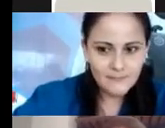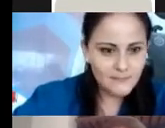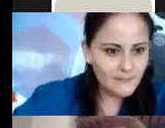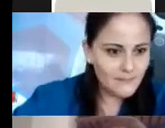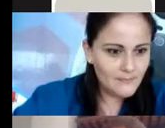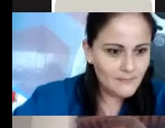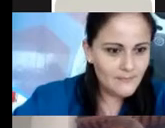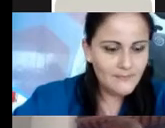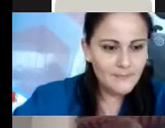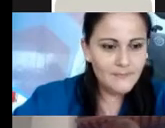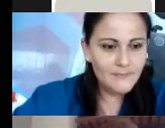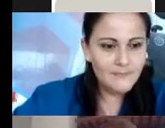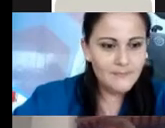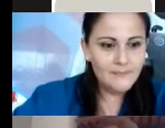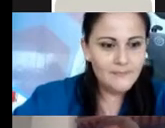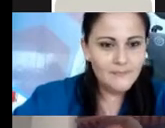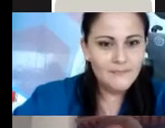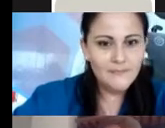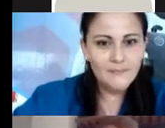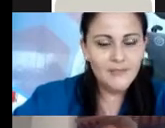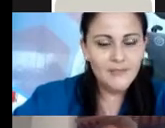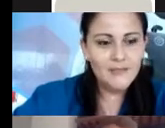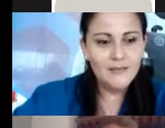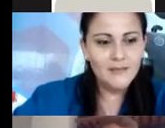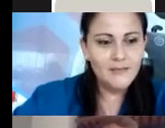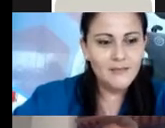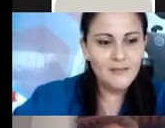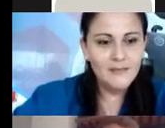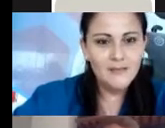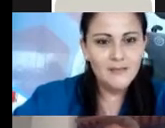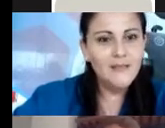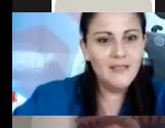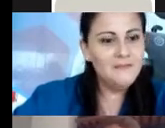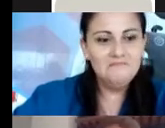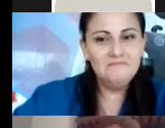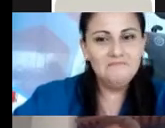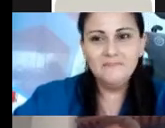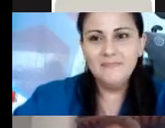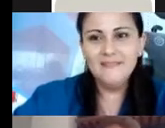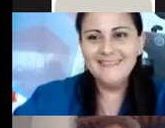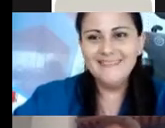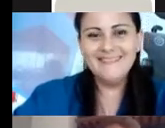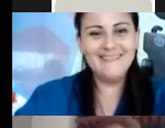creo, que no me lo permite abrir, lamentablemente.